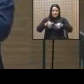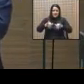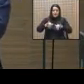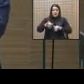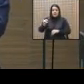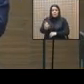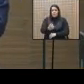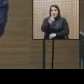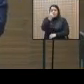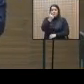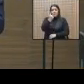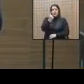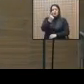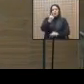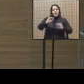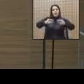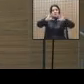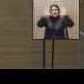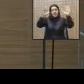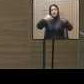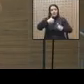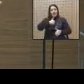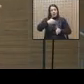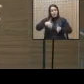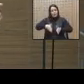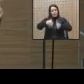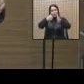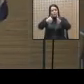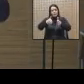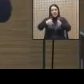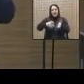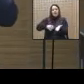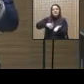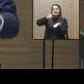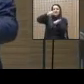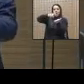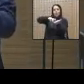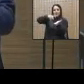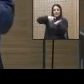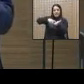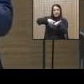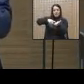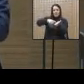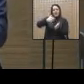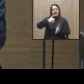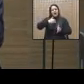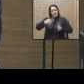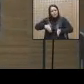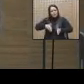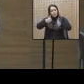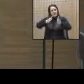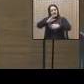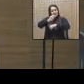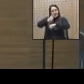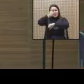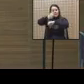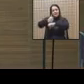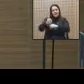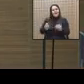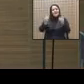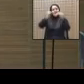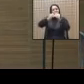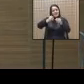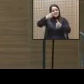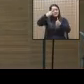claro es que hay una ruta de endeudamiento y hay una ruta para establecer más impuestos y hay